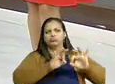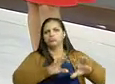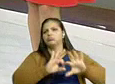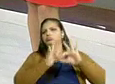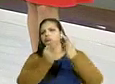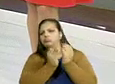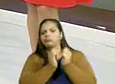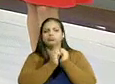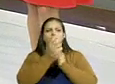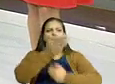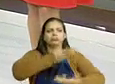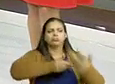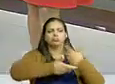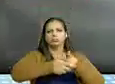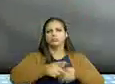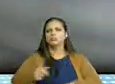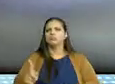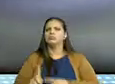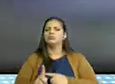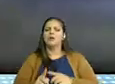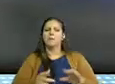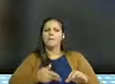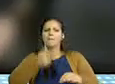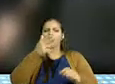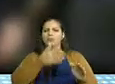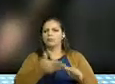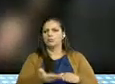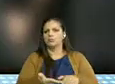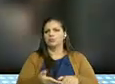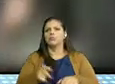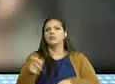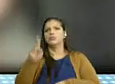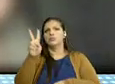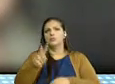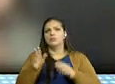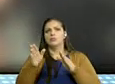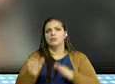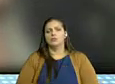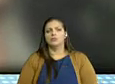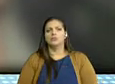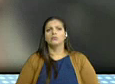familia. ¿Qué merece este tipo? Un venezolano. Ahí dice la nota.